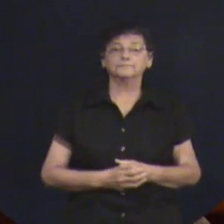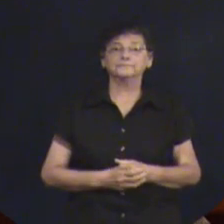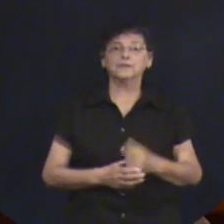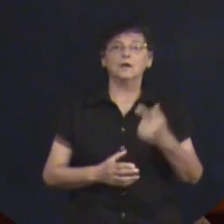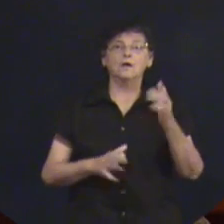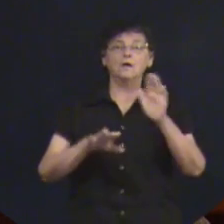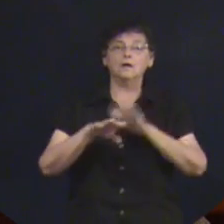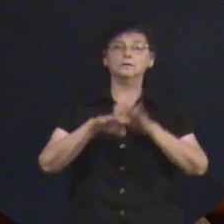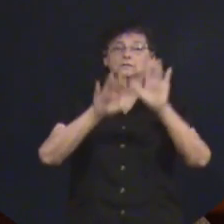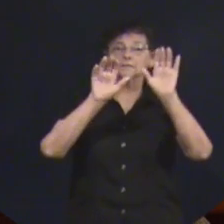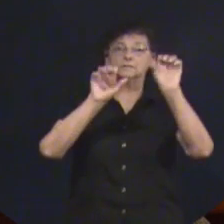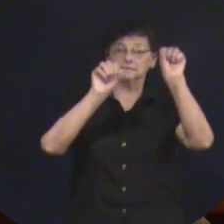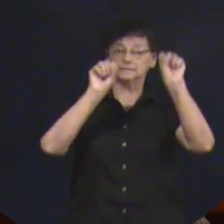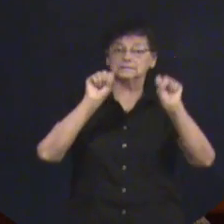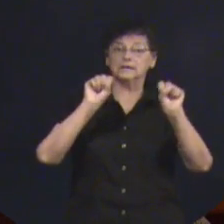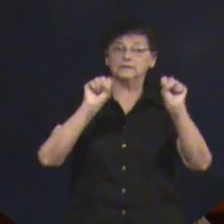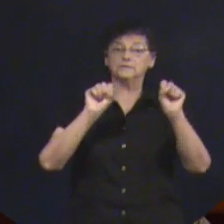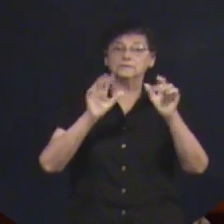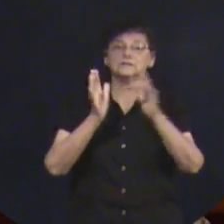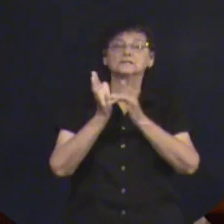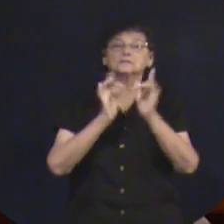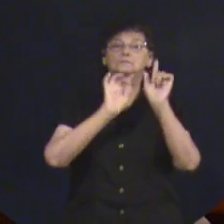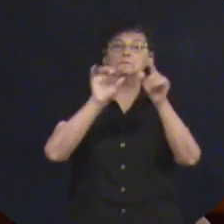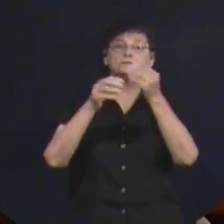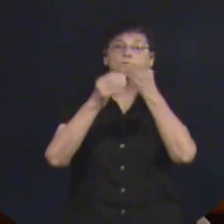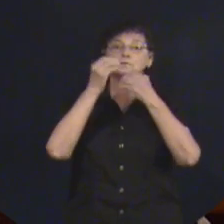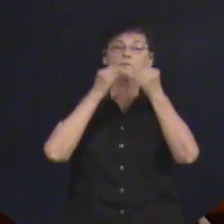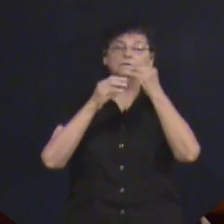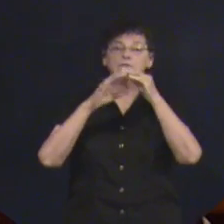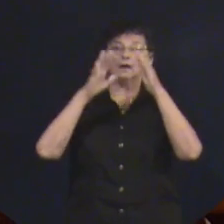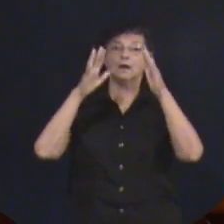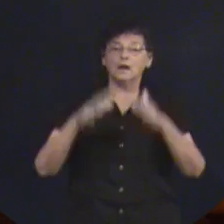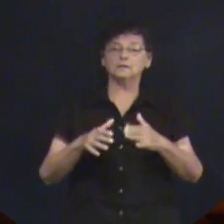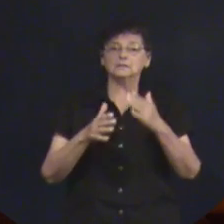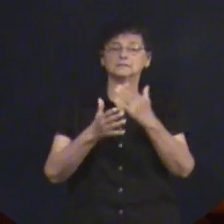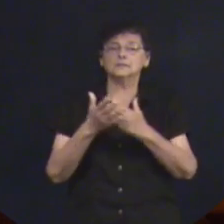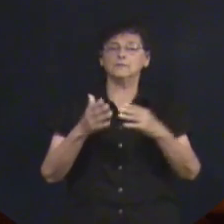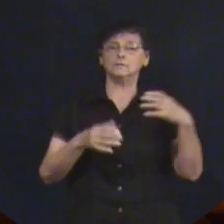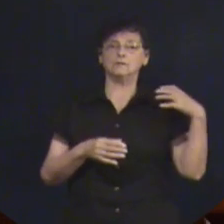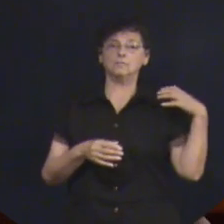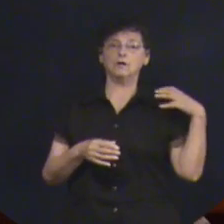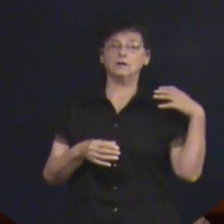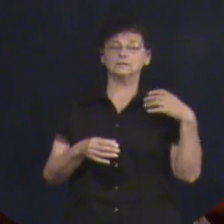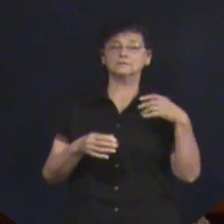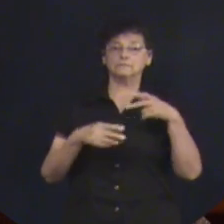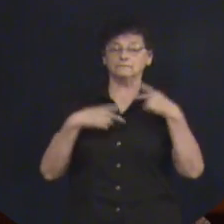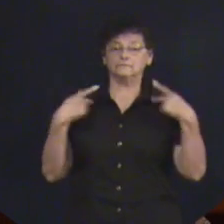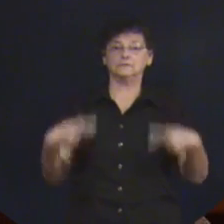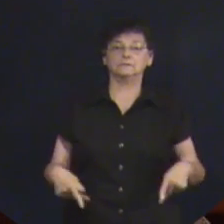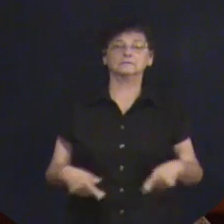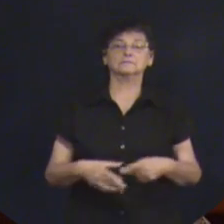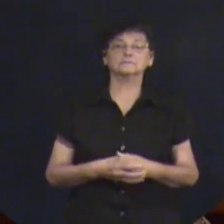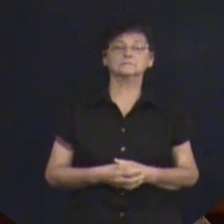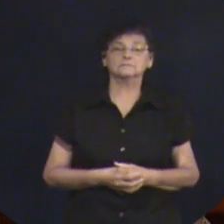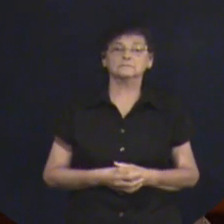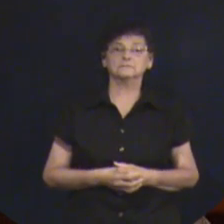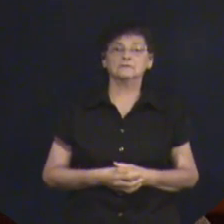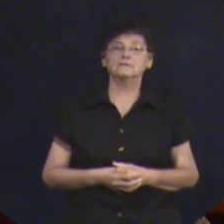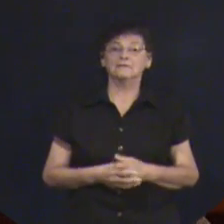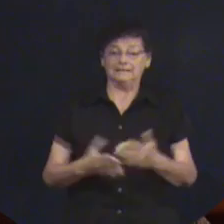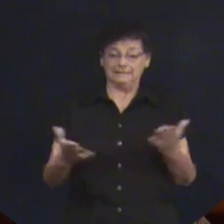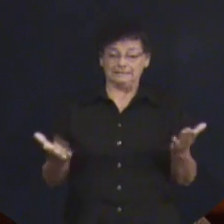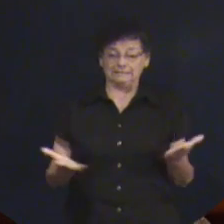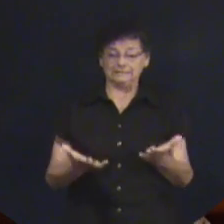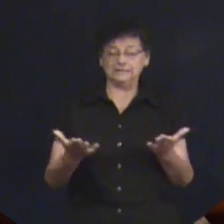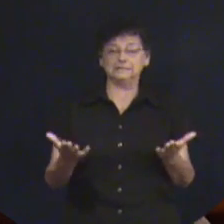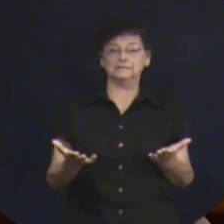Un sábado, Jesús fue a comer en casa de uno de los jefes de los fariseos. Y